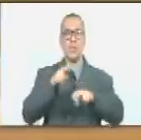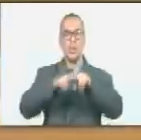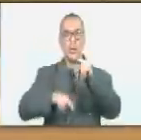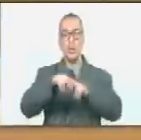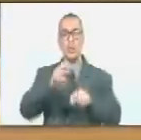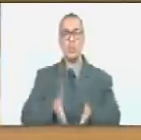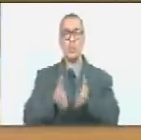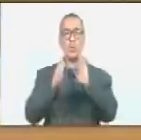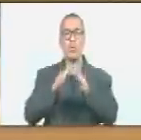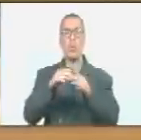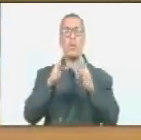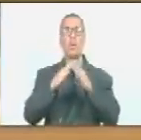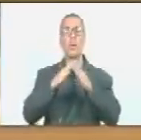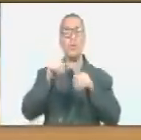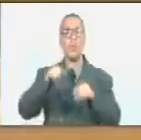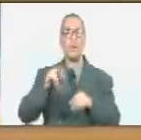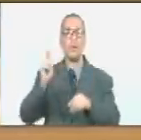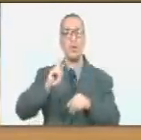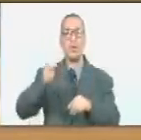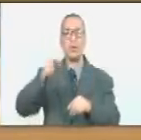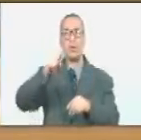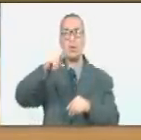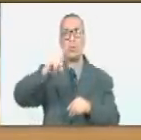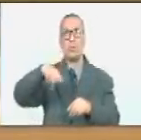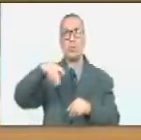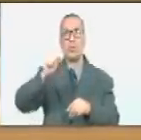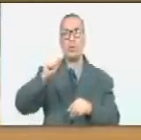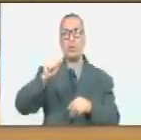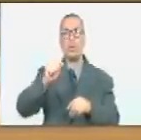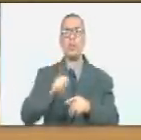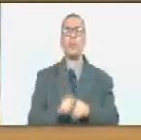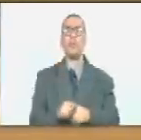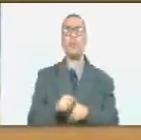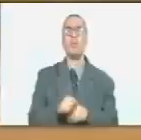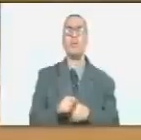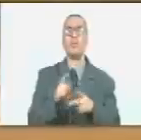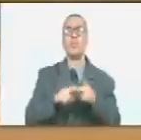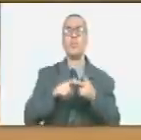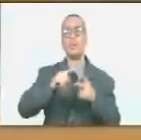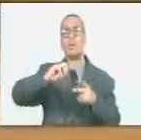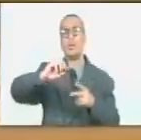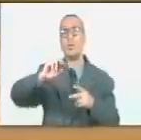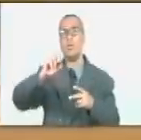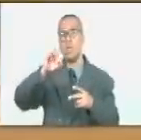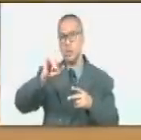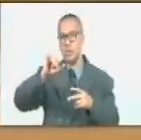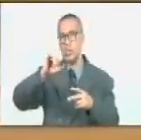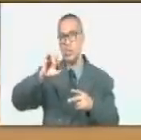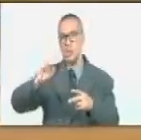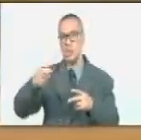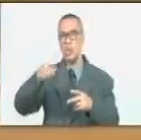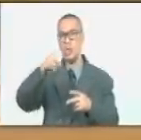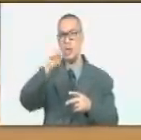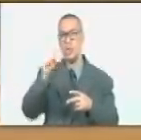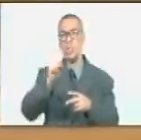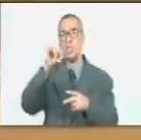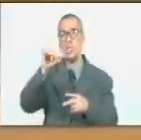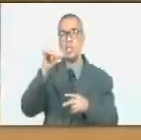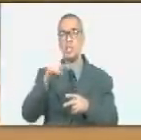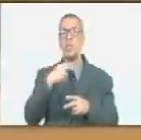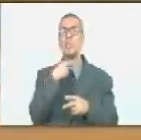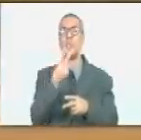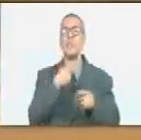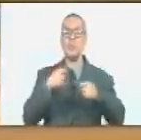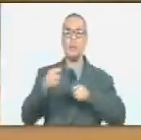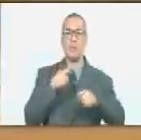de la Asamblea del Viviendo Venezolano Guarere Repano en la parroquia El Recreo; Jersey Carolina Chacón González, vocera